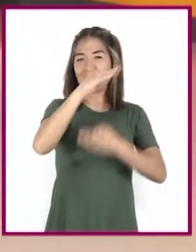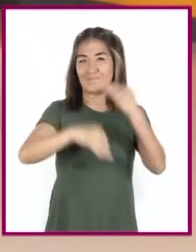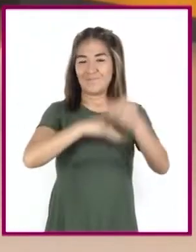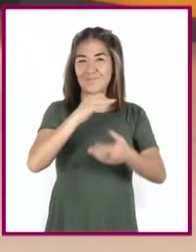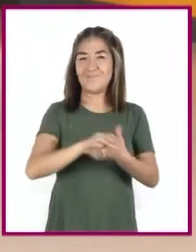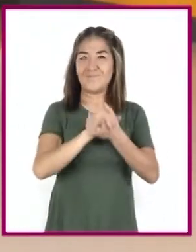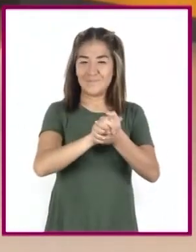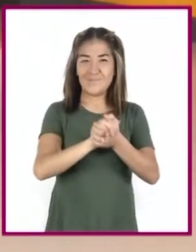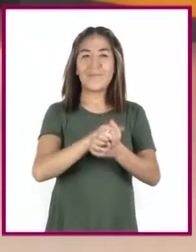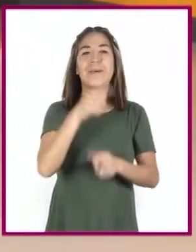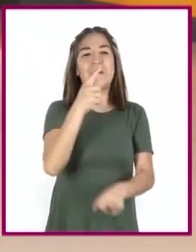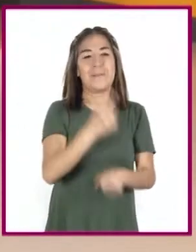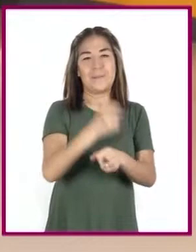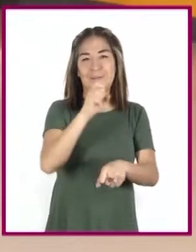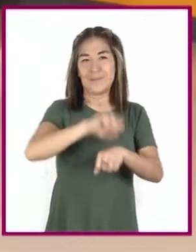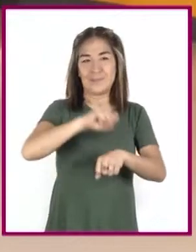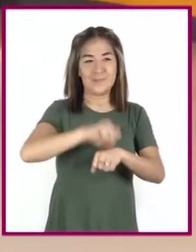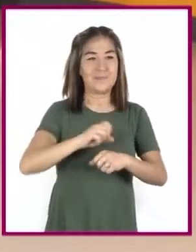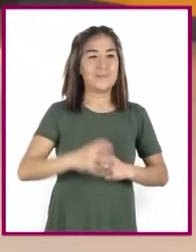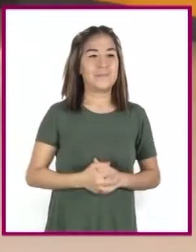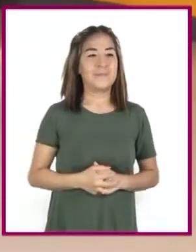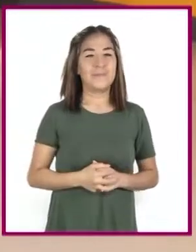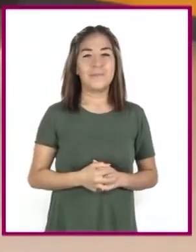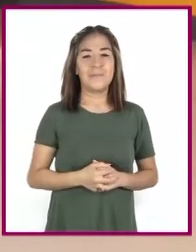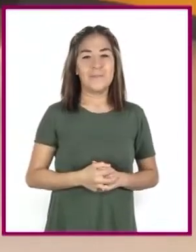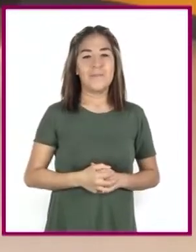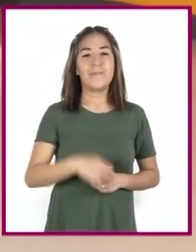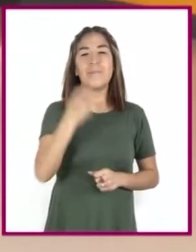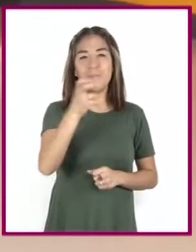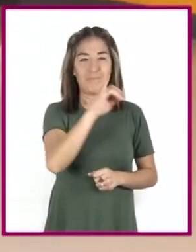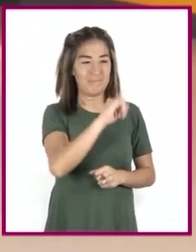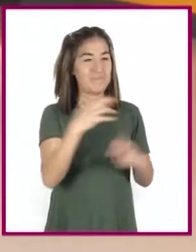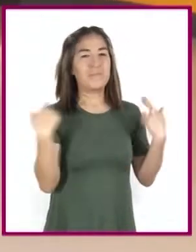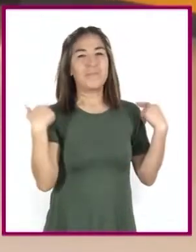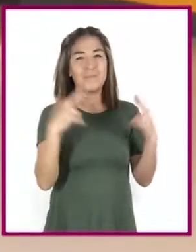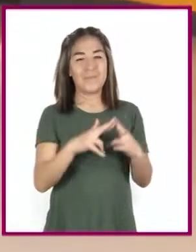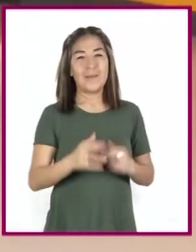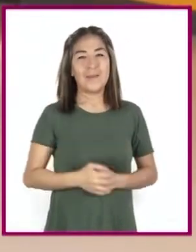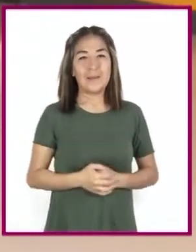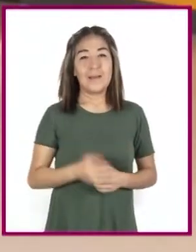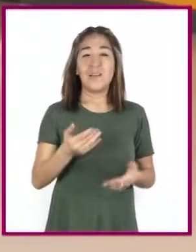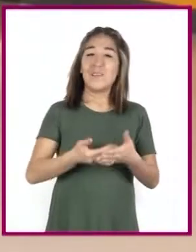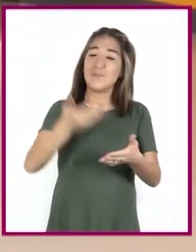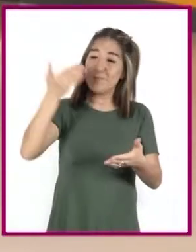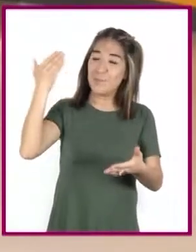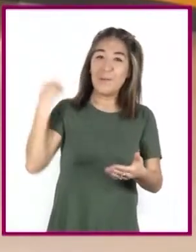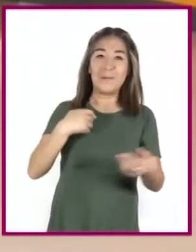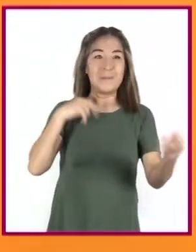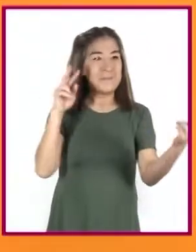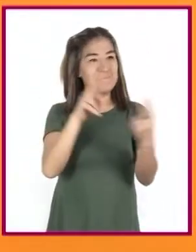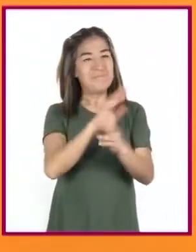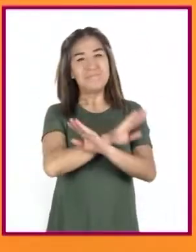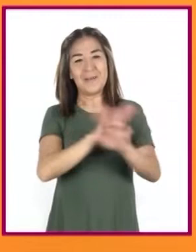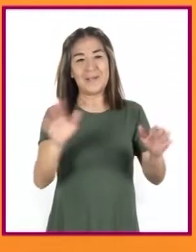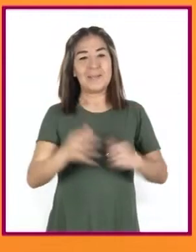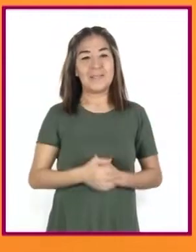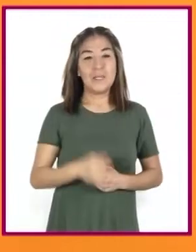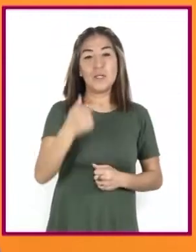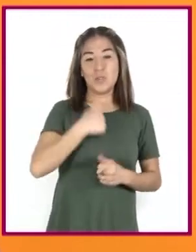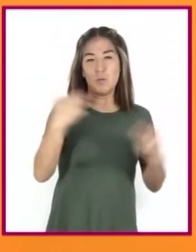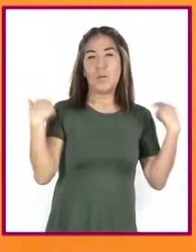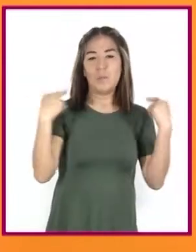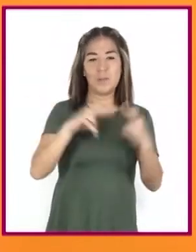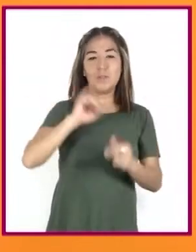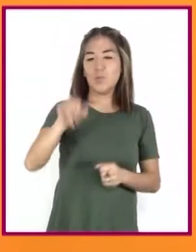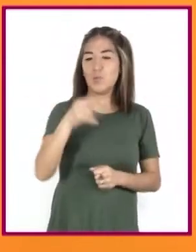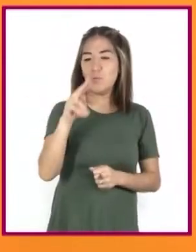todos los alumnos de primer año de secundaria. Así es, profesor. Hace tiempo que no lo veo. Yo soy el profesor